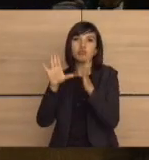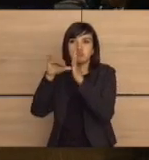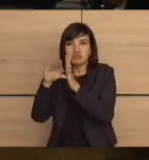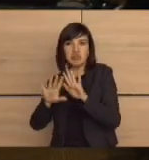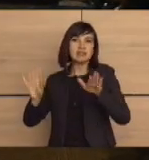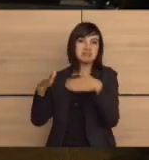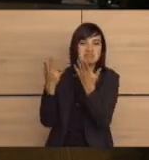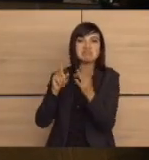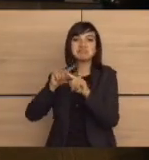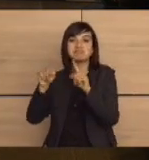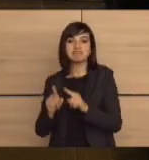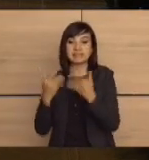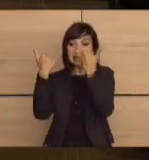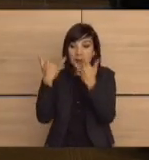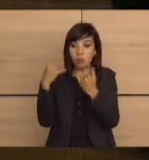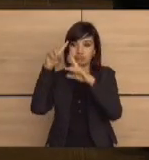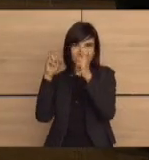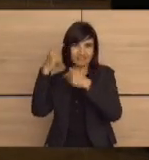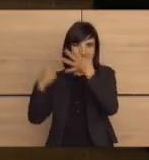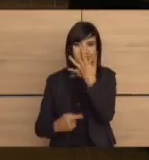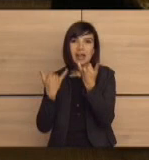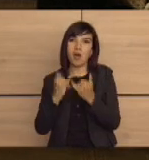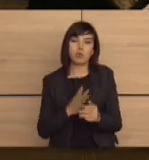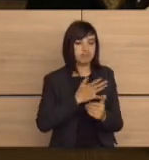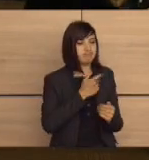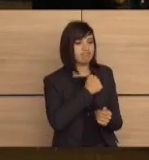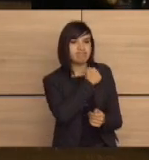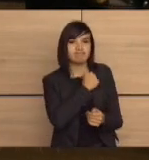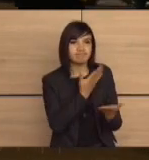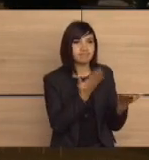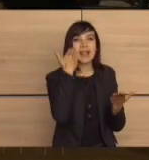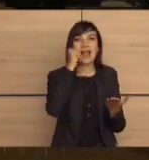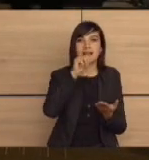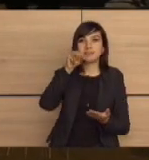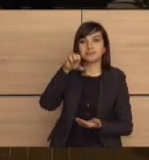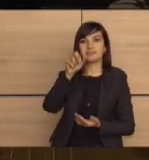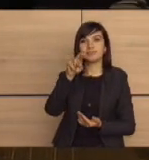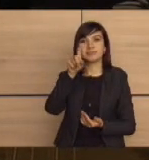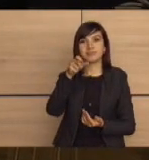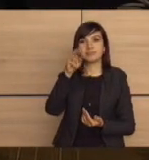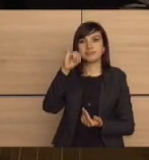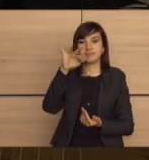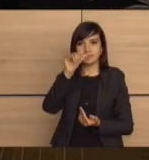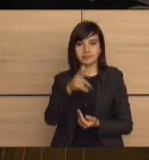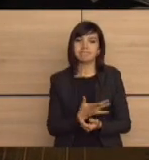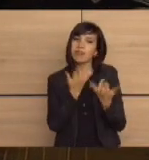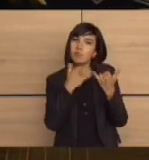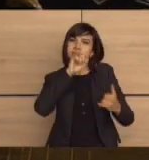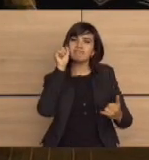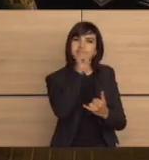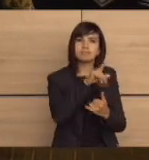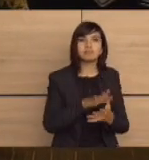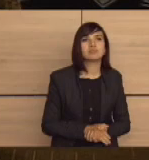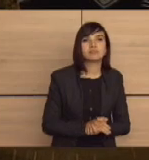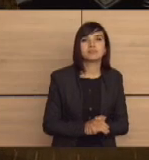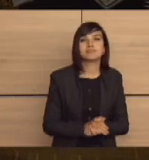esta conversación con la doctora Margarita Garrido. Doctora Margarita, una primera pregunta para usted. ¿Cómo la enseñanza de la